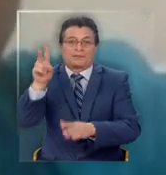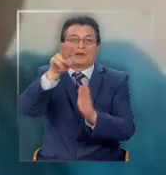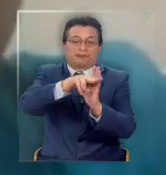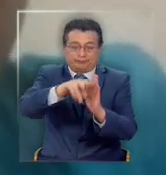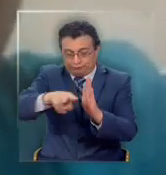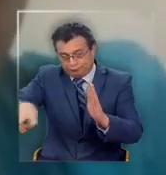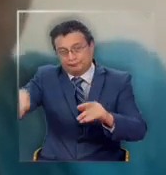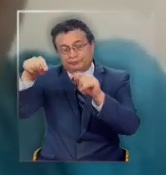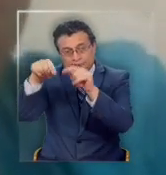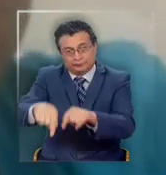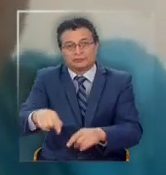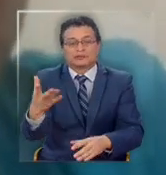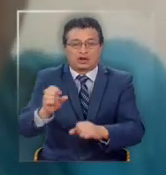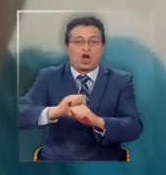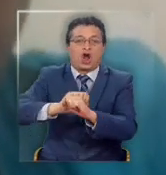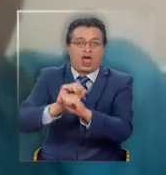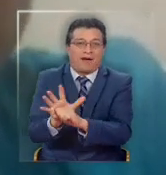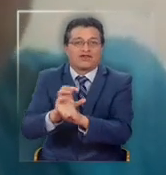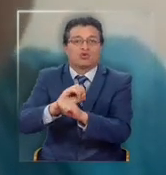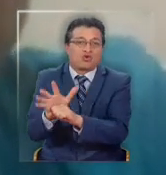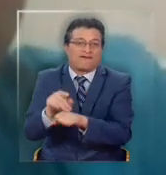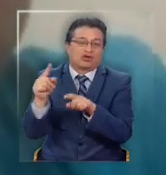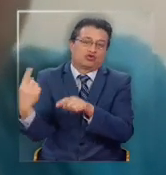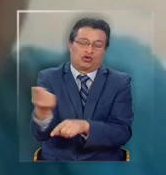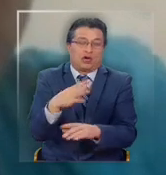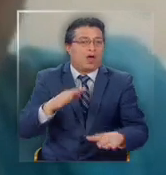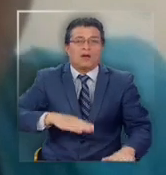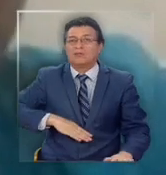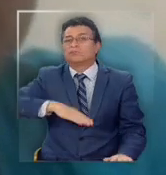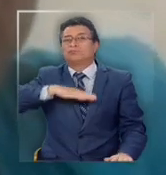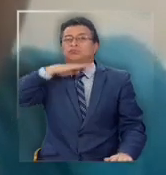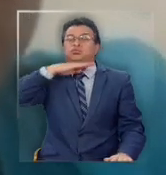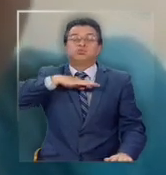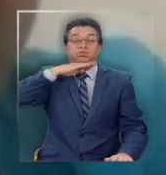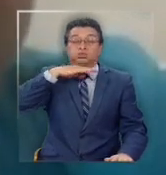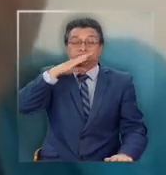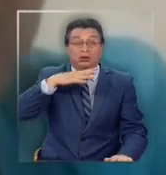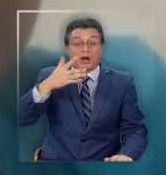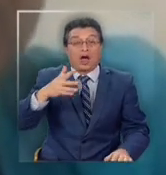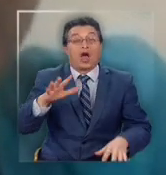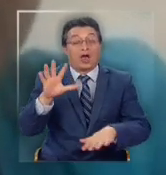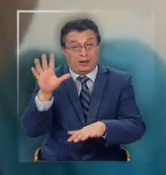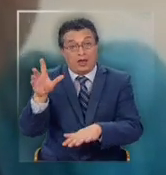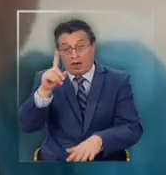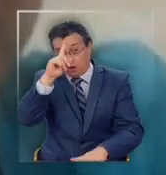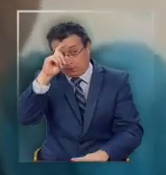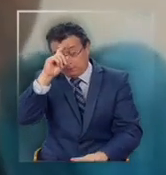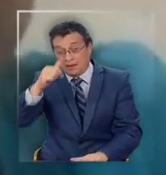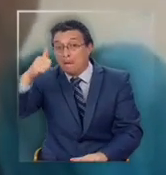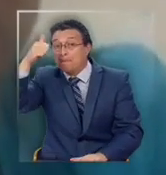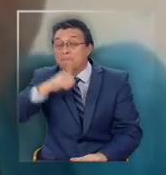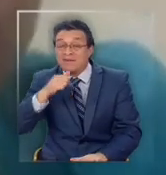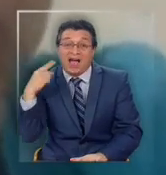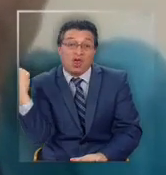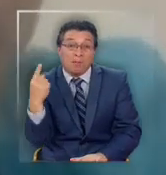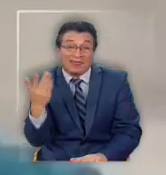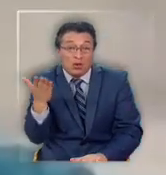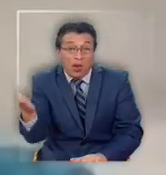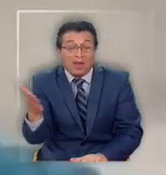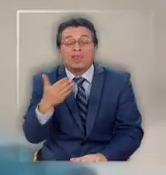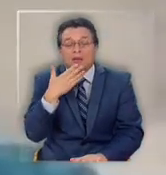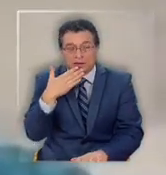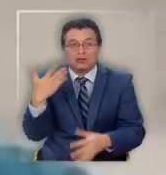Entonces, estamos al borde de la saturación. La medicina privada también está recibiendo un